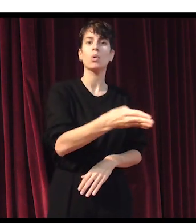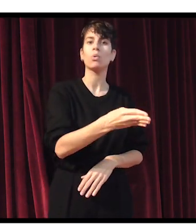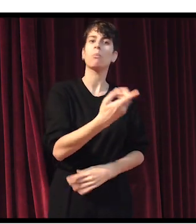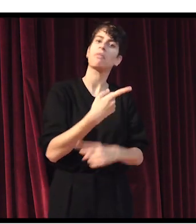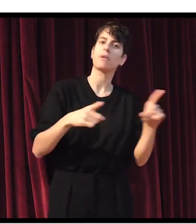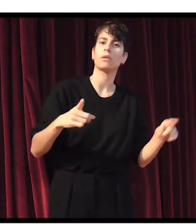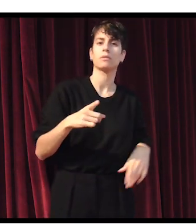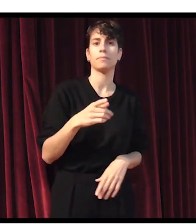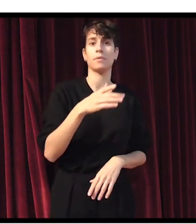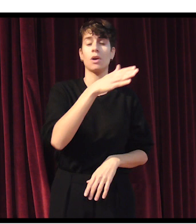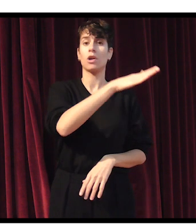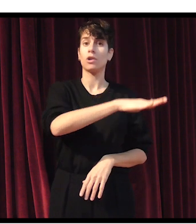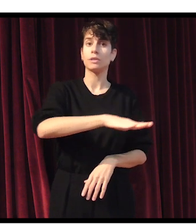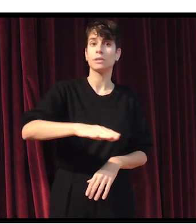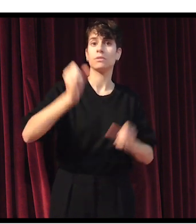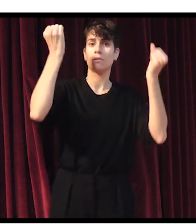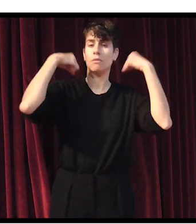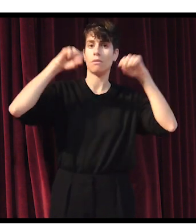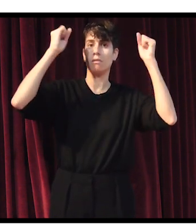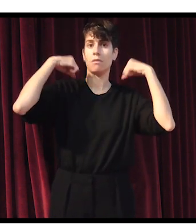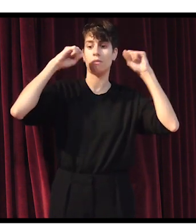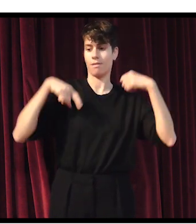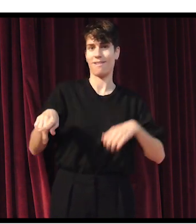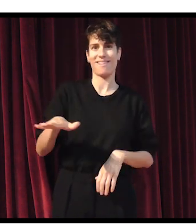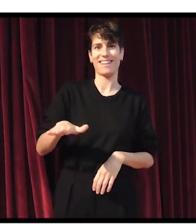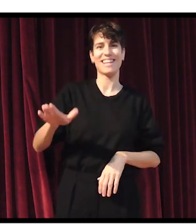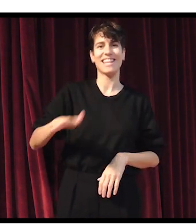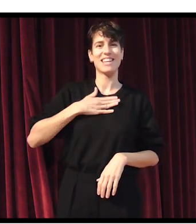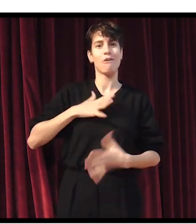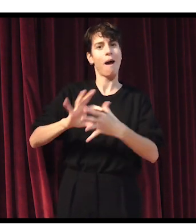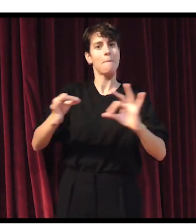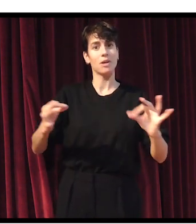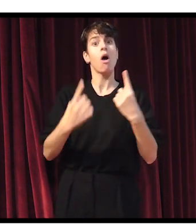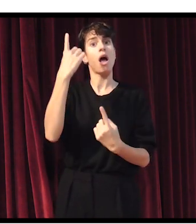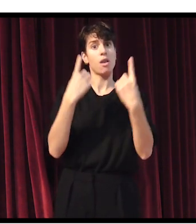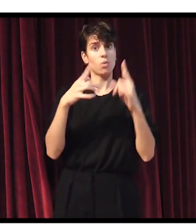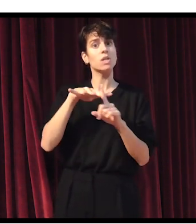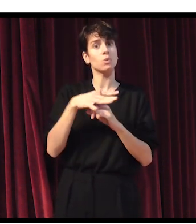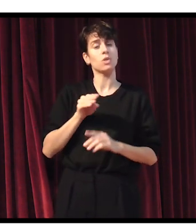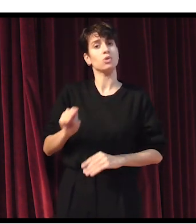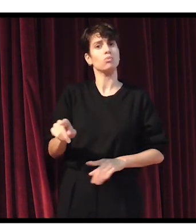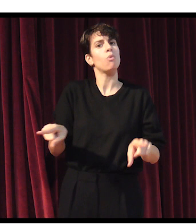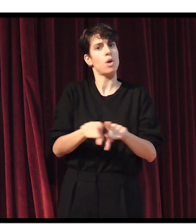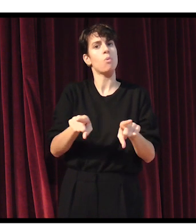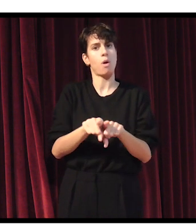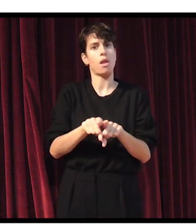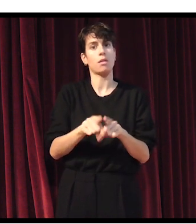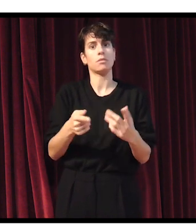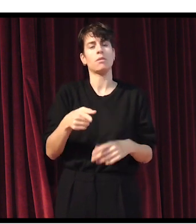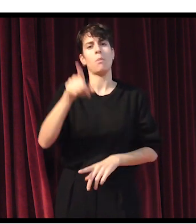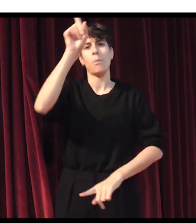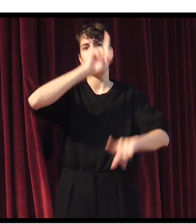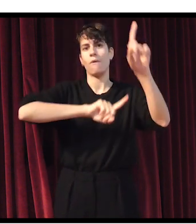en donde los chavales que entrenaban eran amigos de mi hijo, muchos de ellos se encontraban en la misma situación que él, y en este caso el problema era más